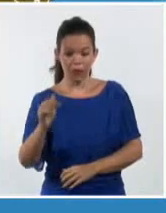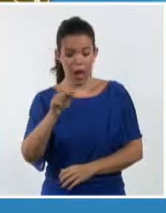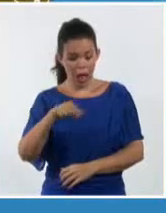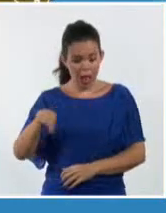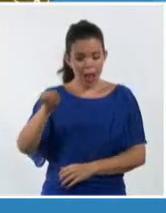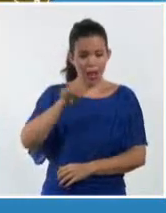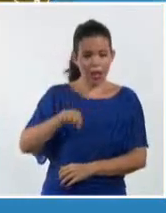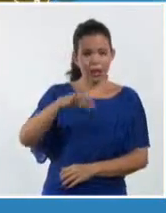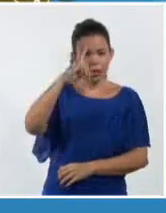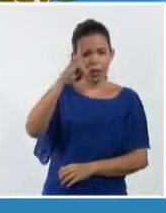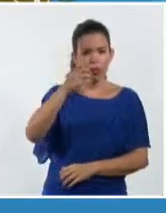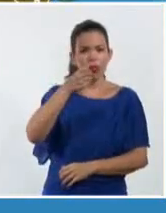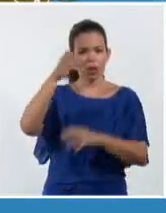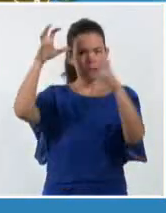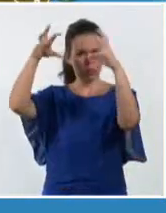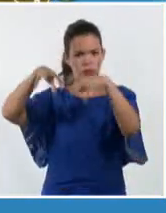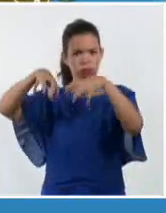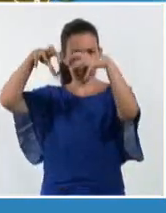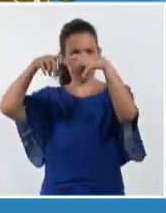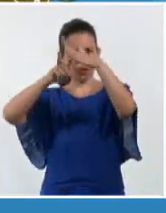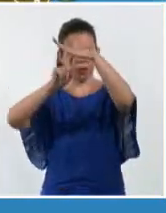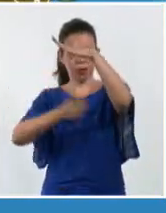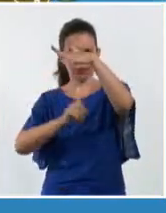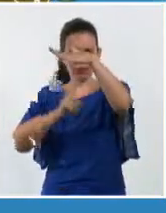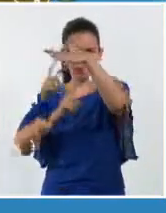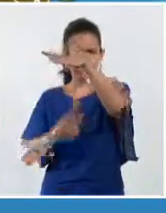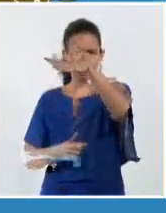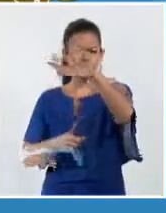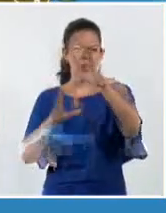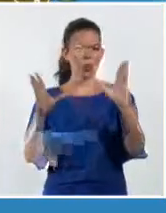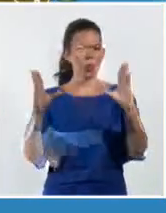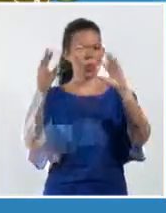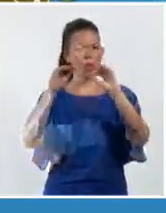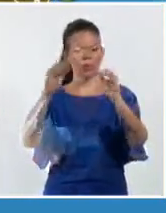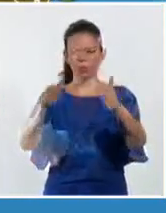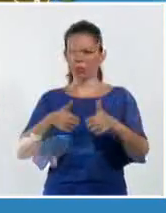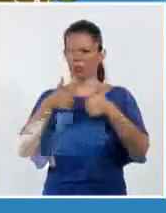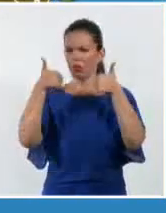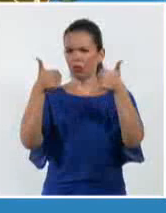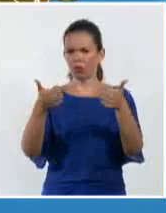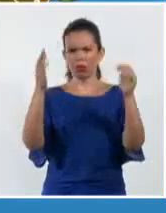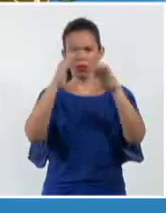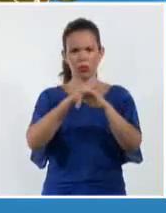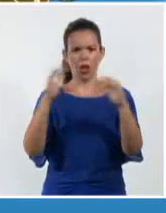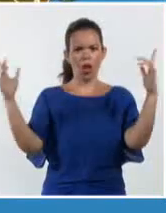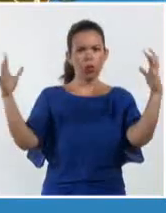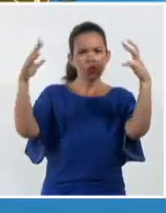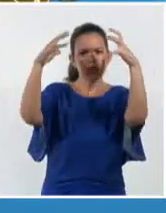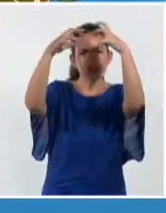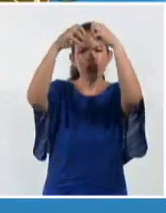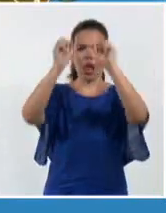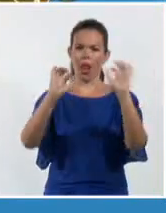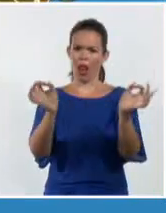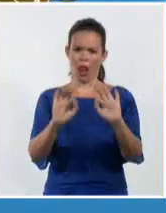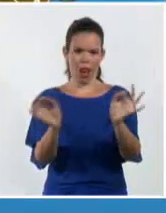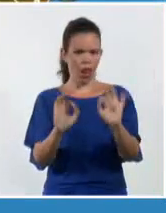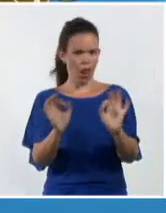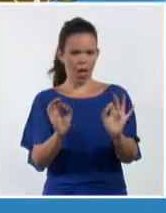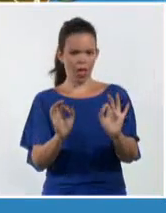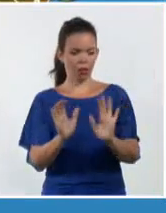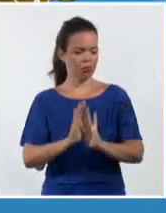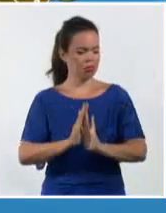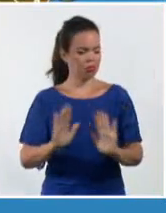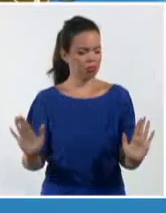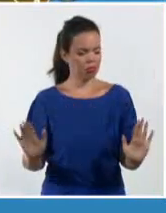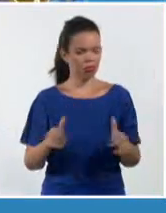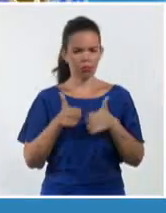tormentas eléctricas. En la noche estará con poca nubosidad, parcialmente nublado solo en algunas localidades del interior, restos de la convección durante